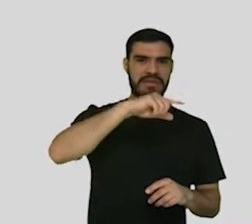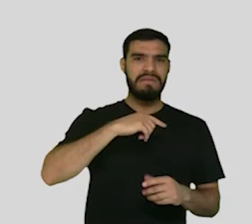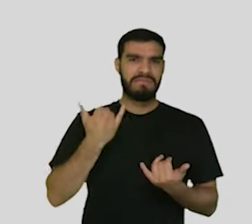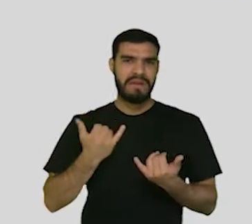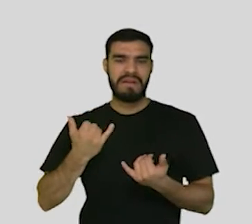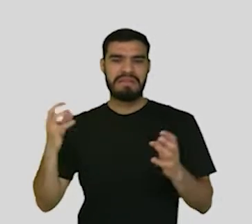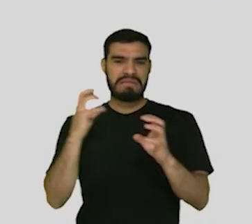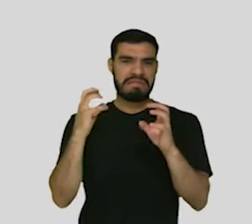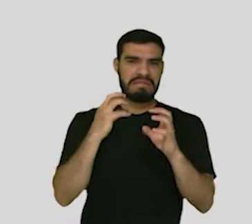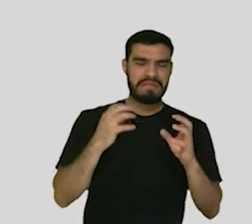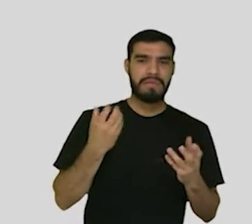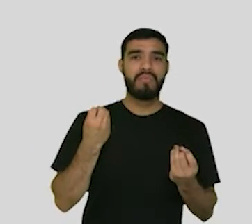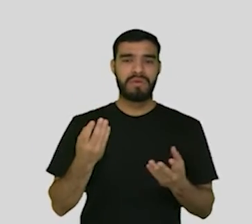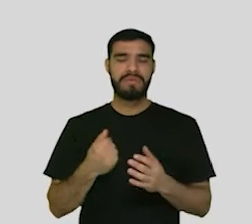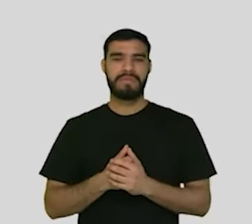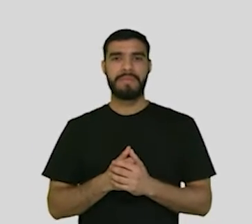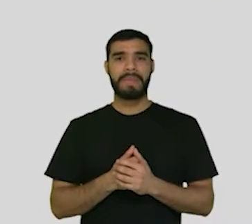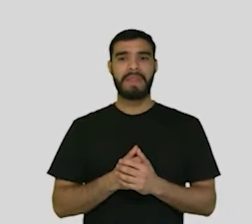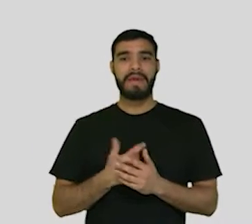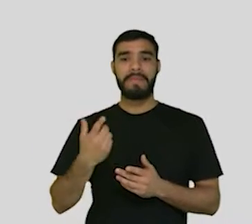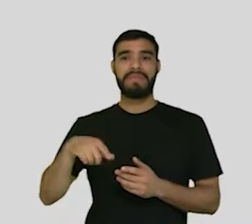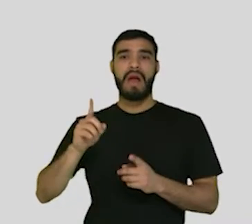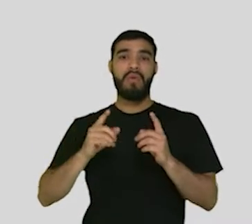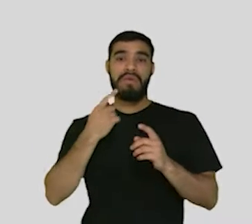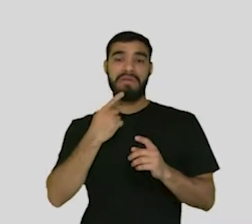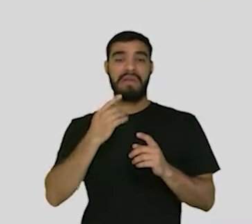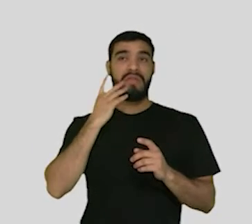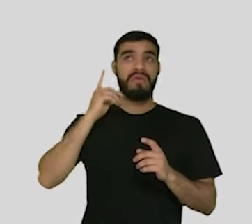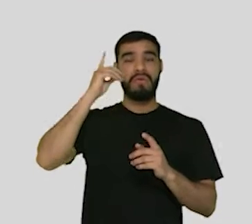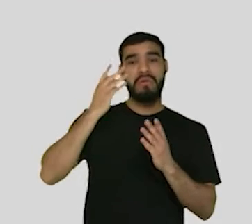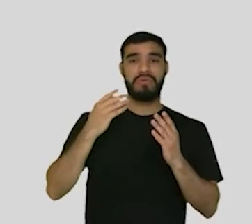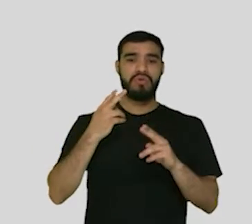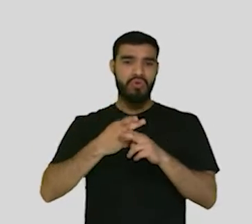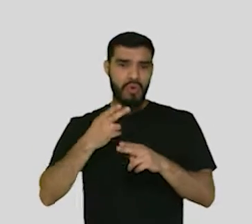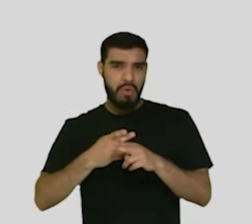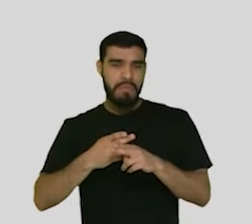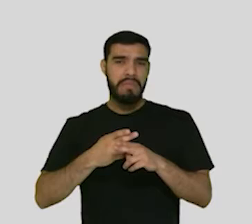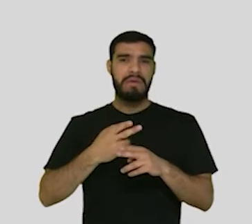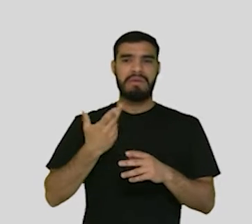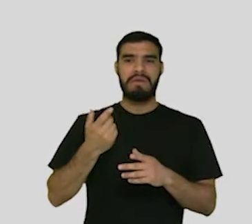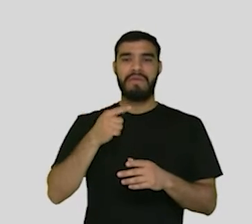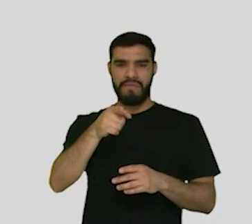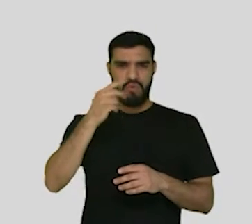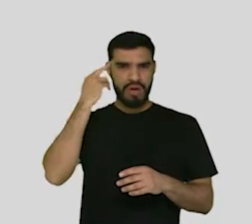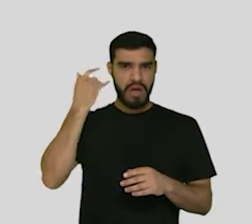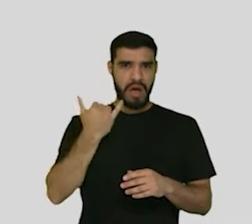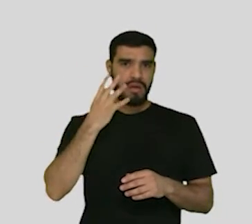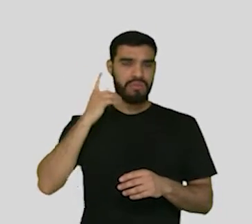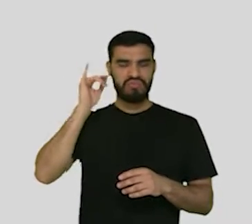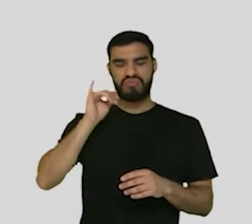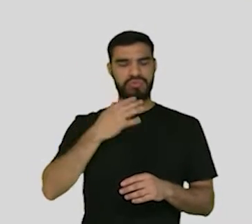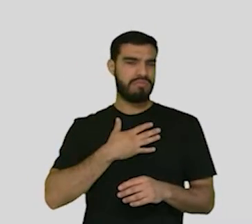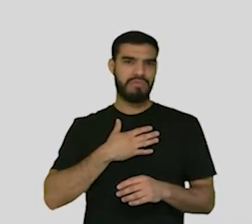ñandera pizacuera ningo y solidario upe y sabe y cruel está ya oñe eva ñandellara arera pe haga